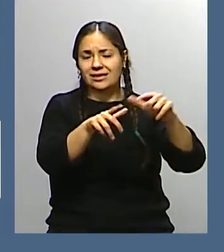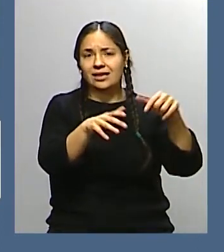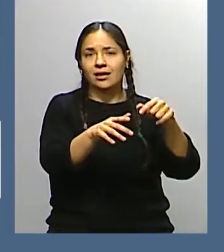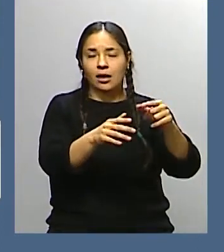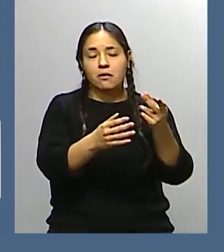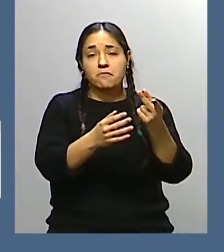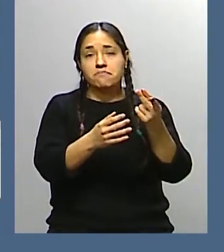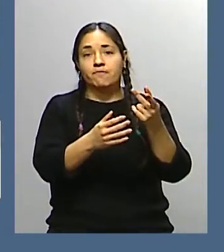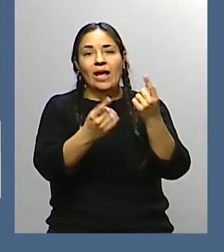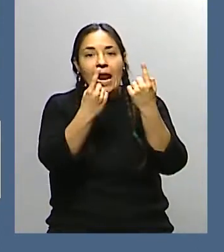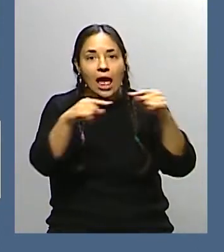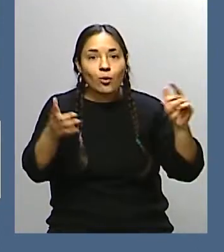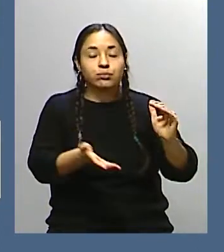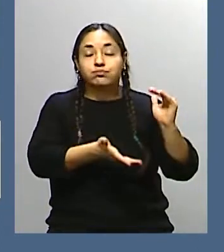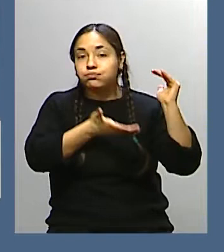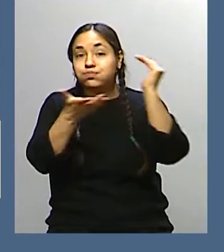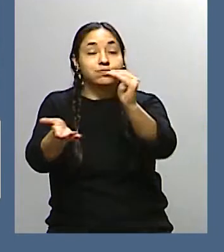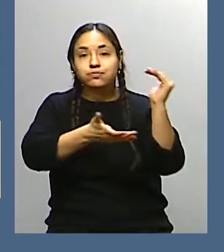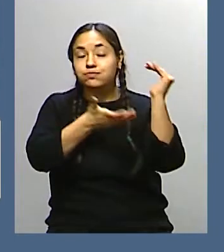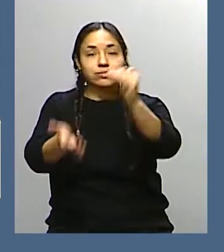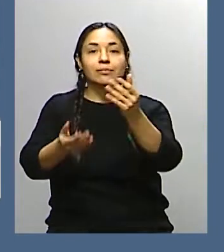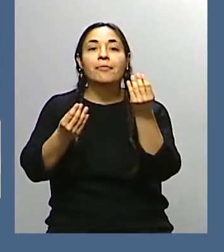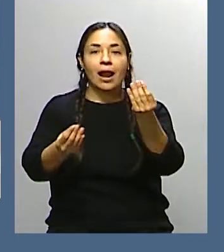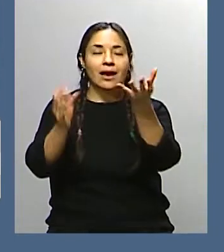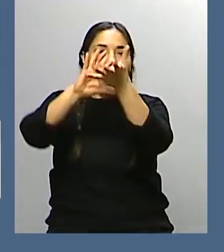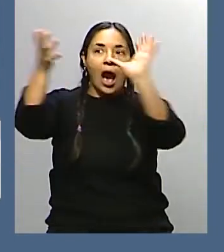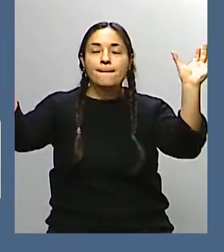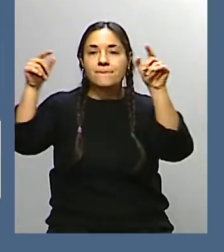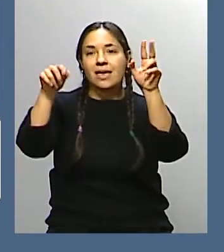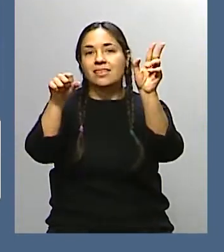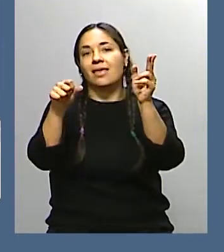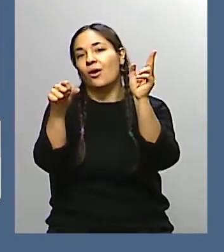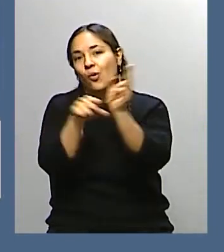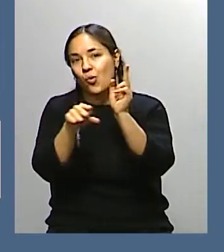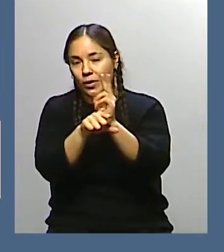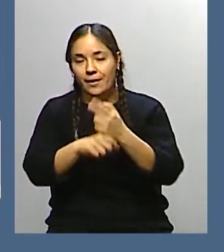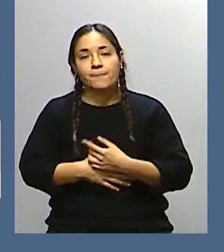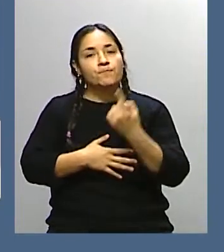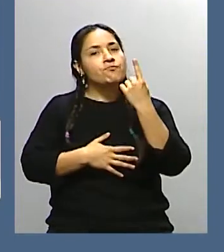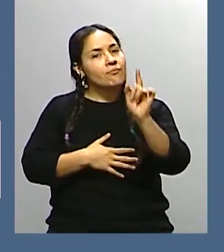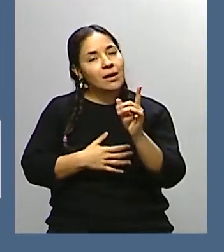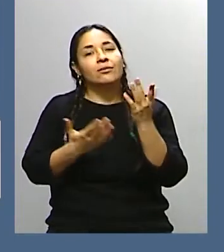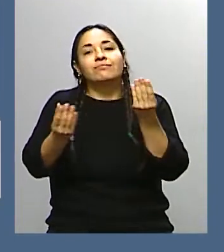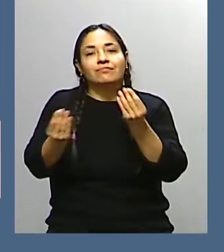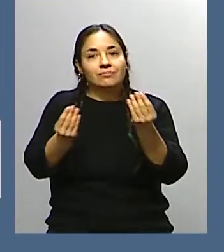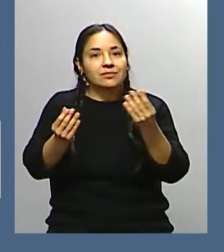muy grande de recursos para poder tratar la cuestión ambiental, pero como bien hemos hecho mención, encuentran este choque, ¿no? Al final